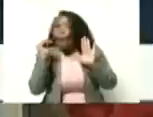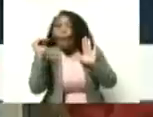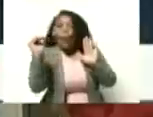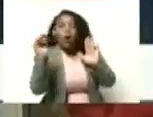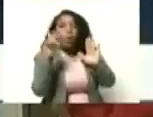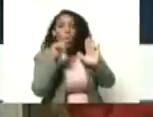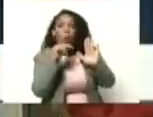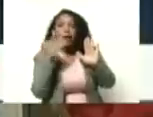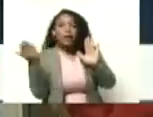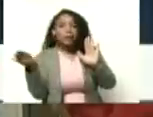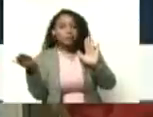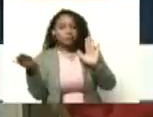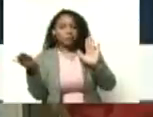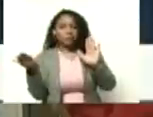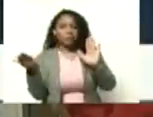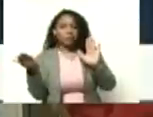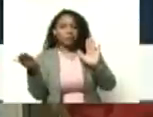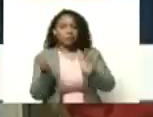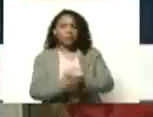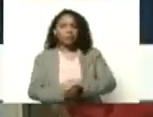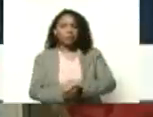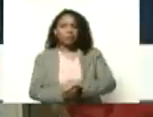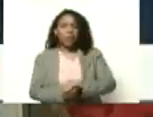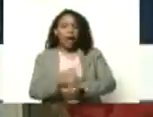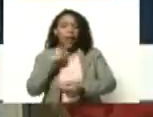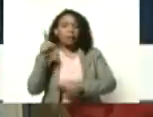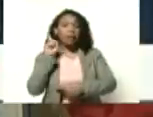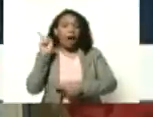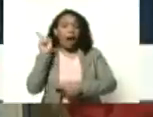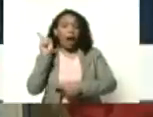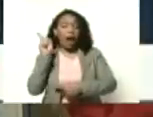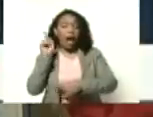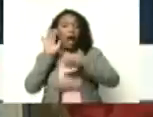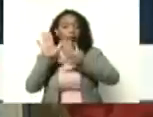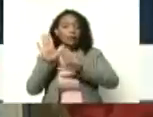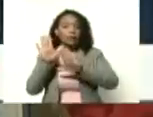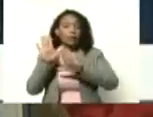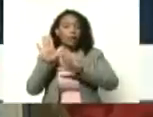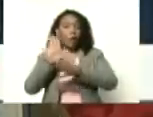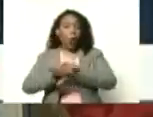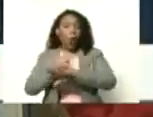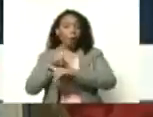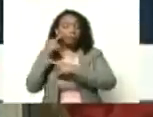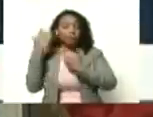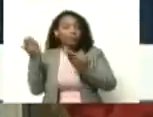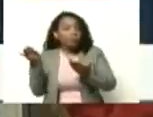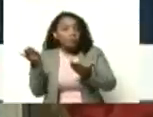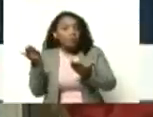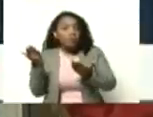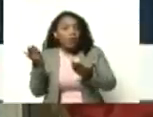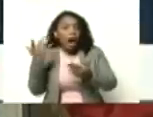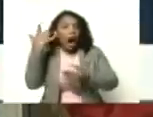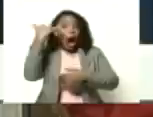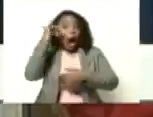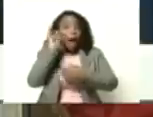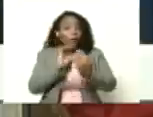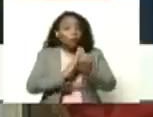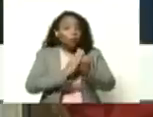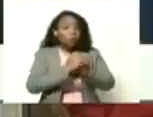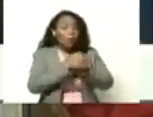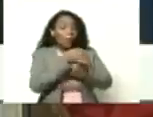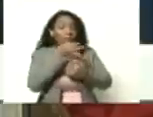qué reseñan a que eso había sido así obviamente una coartada que creyeron